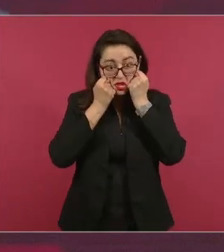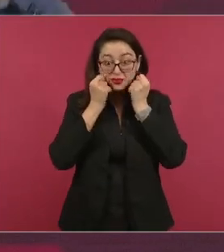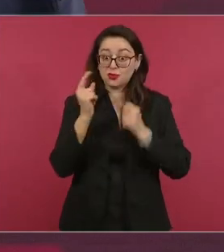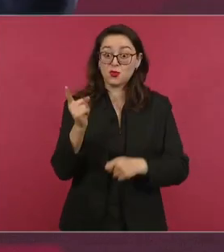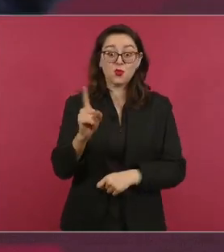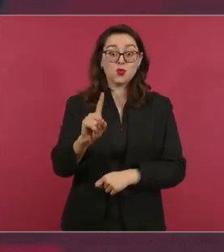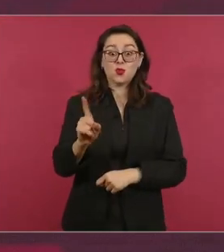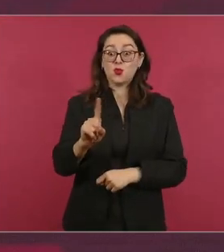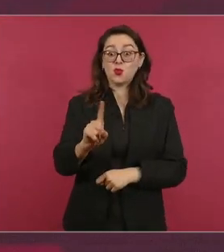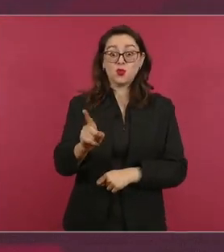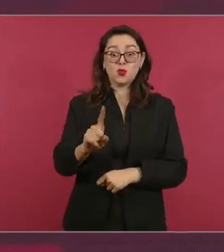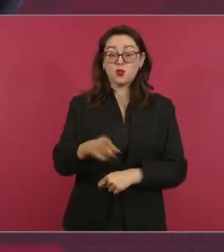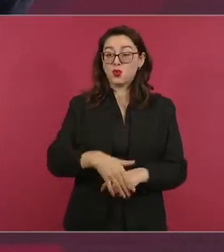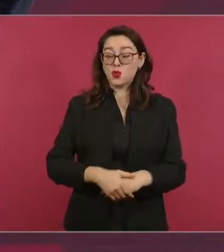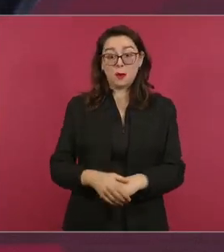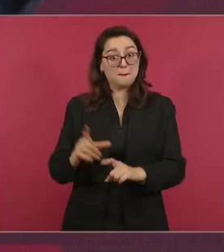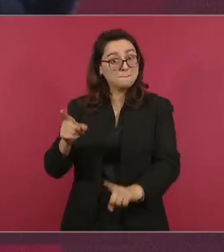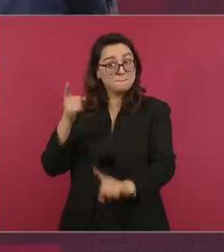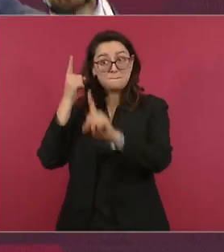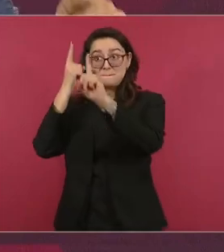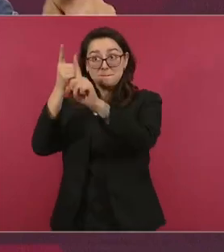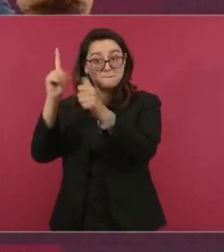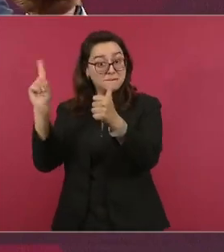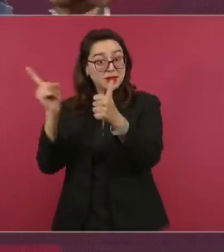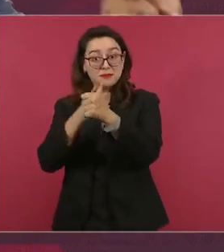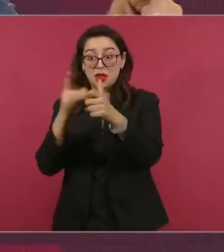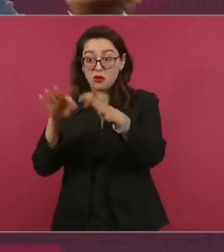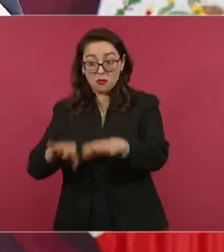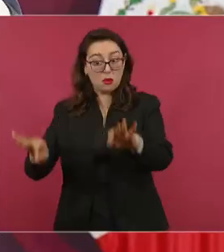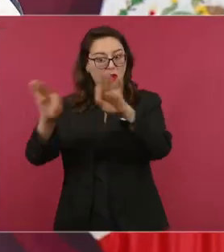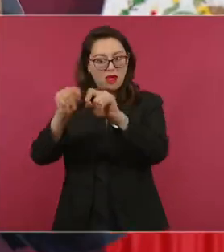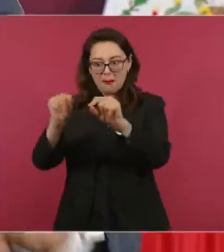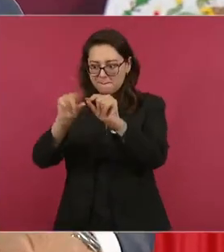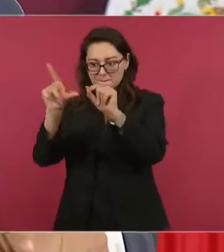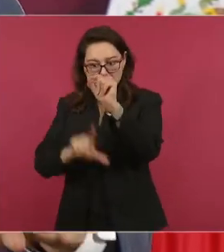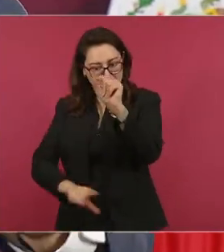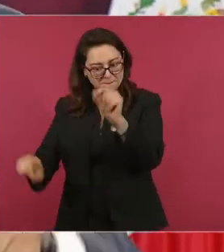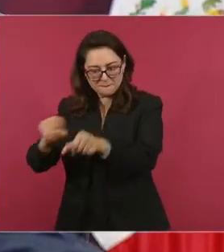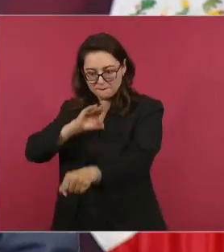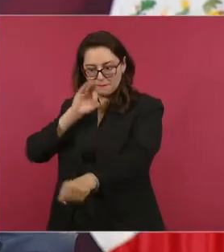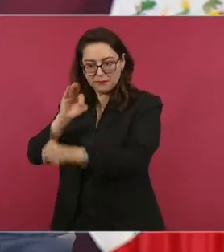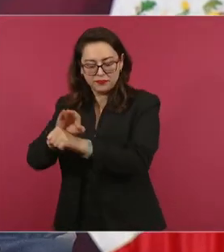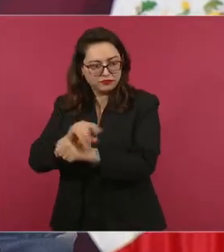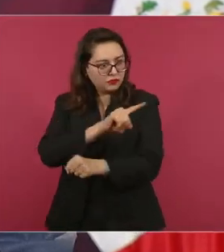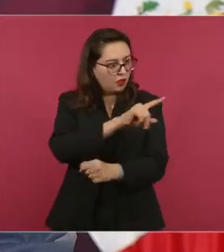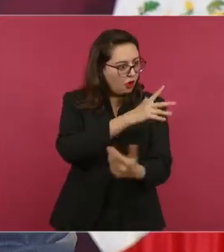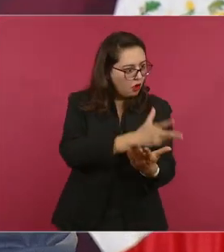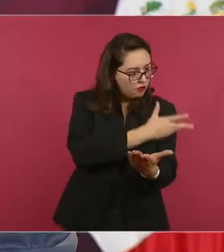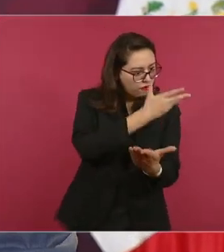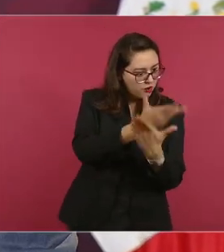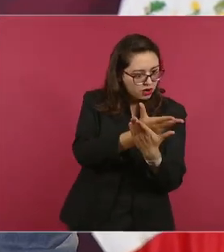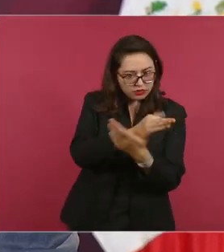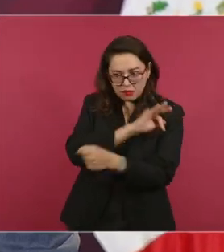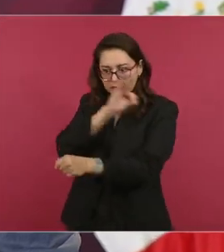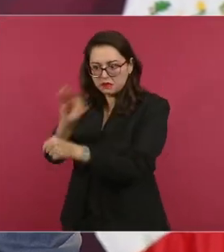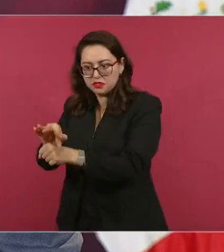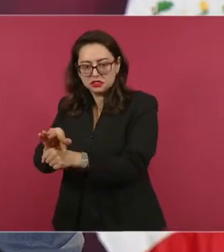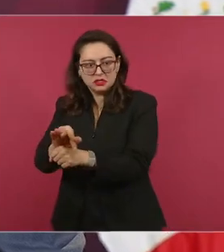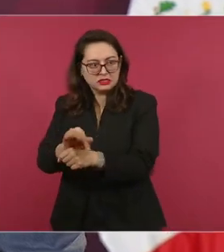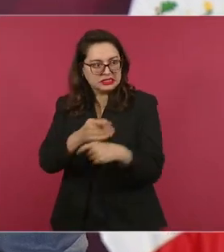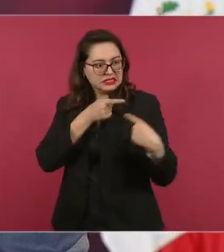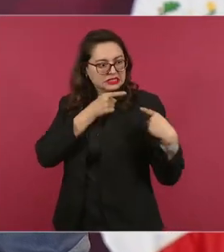Por ejemplo, ahora está el bombardeo, la guerra, estos asesinatos